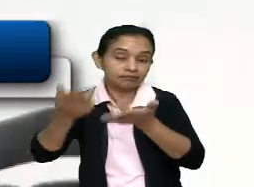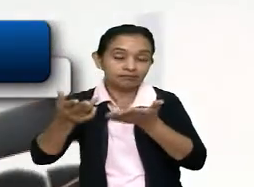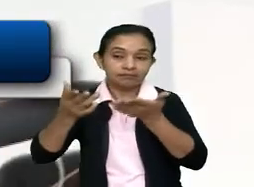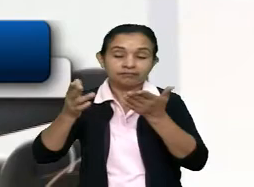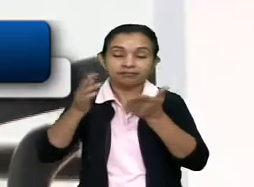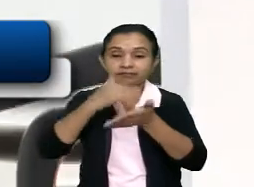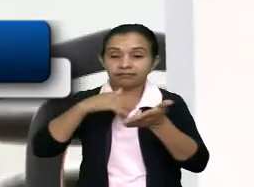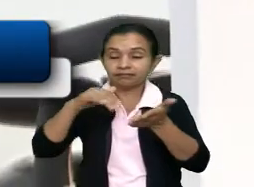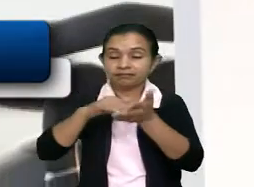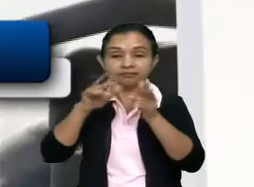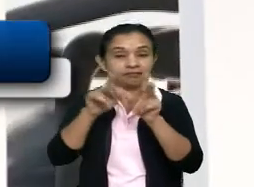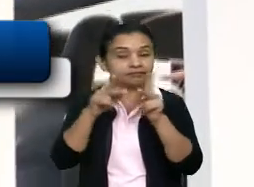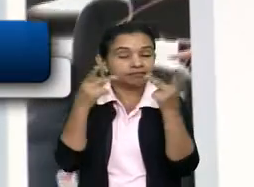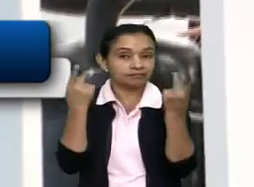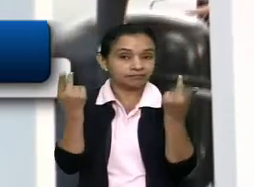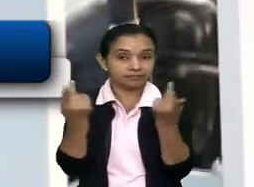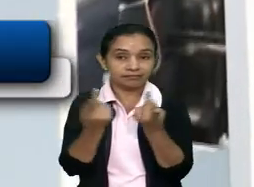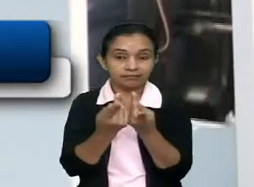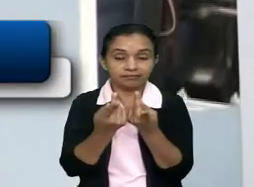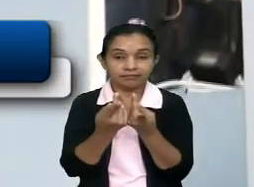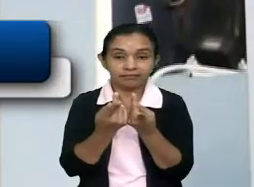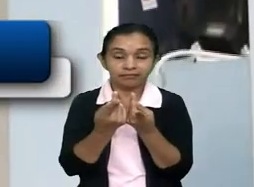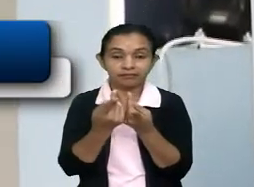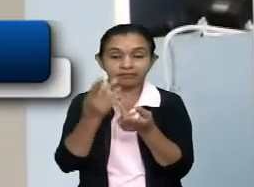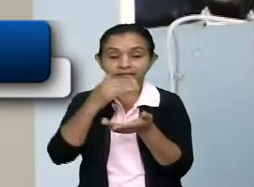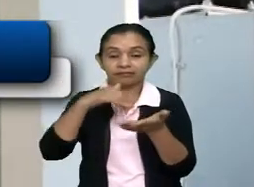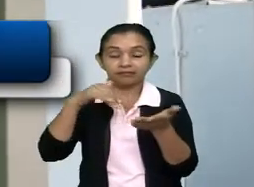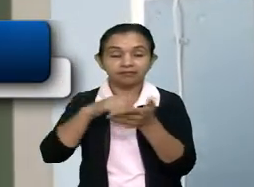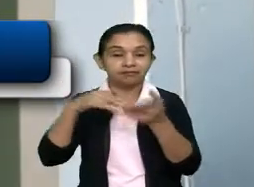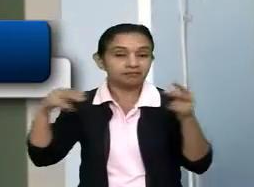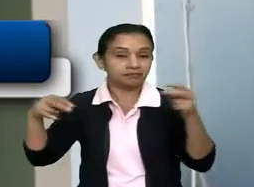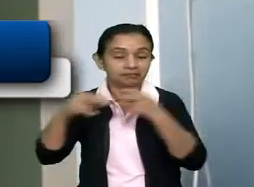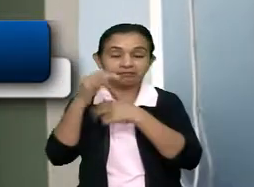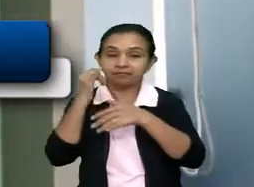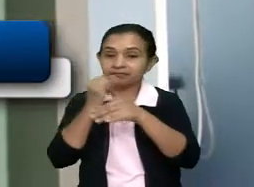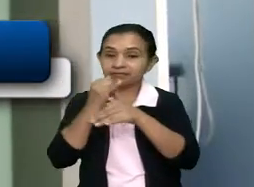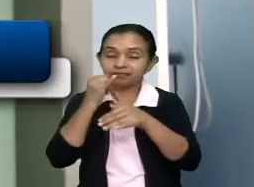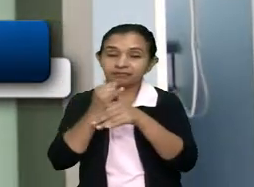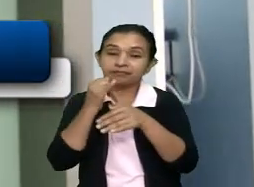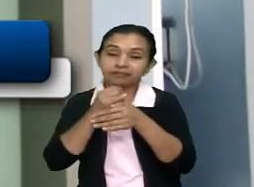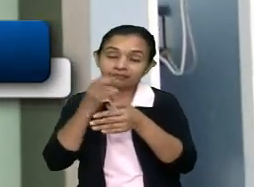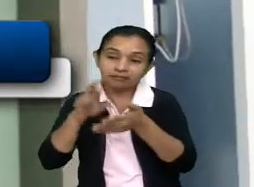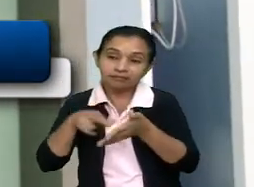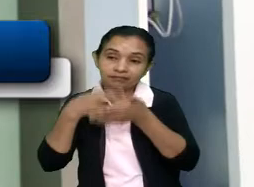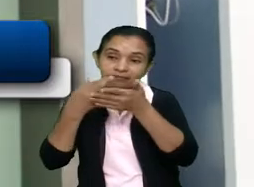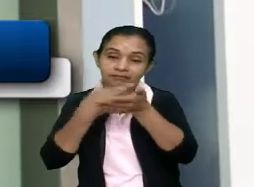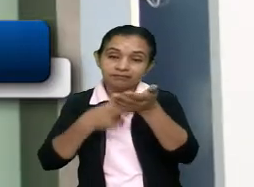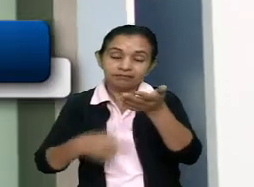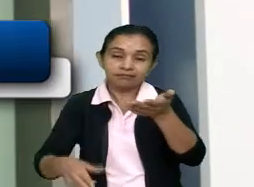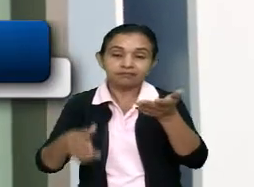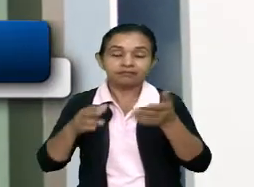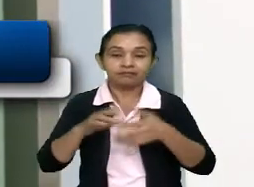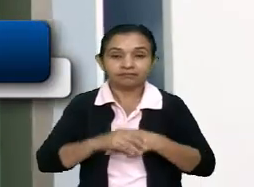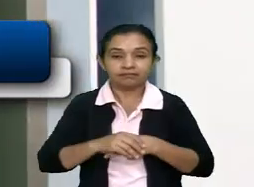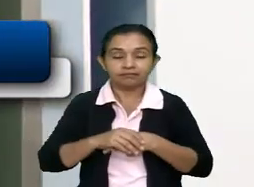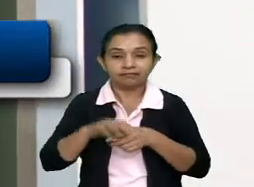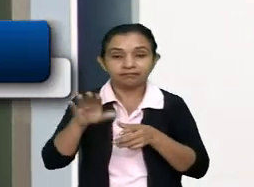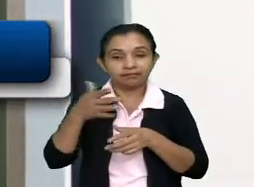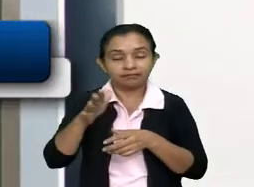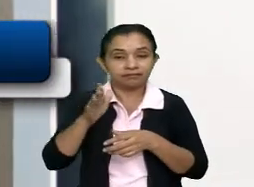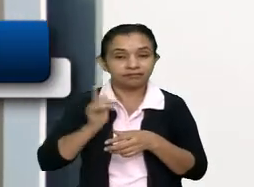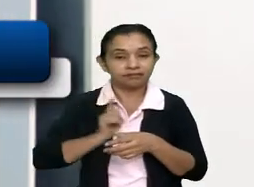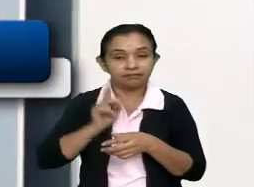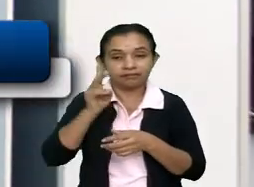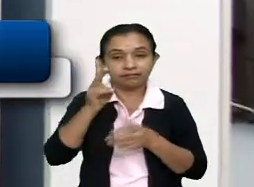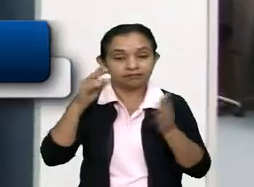públicos estamos también en centros comerciales en iglesias también conectamos sangre tenemos alrededor de unos